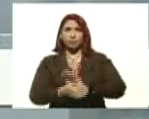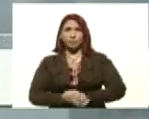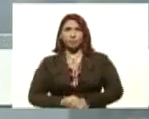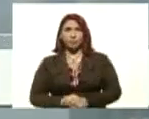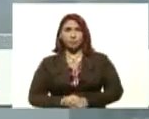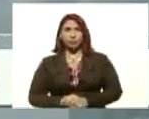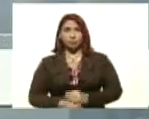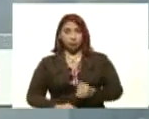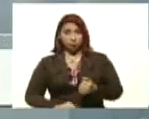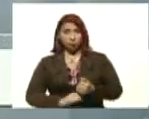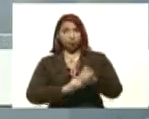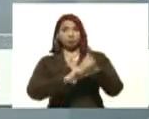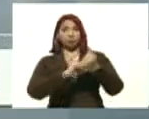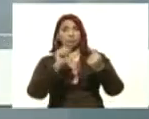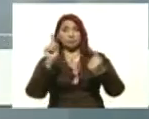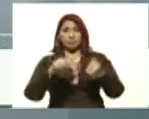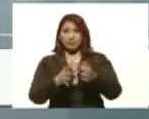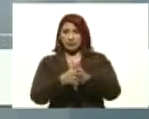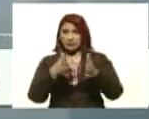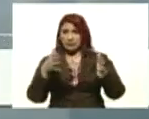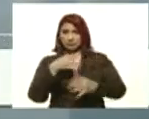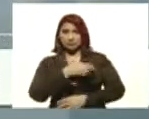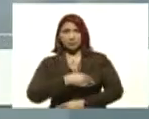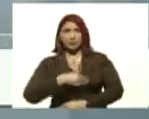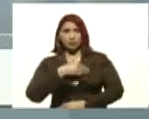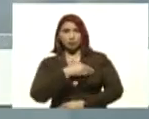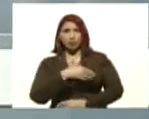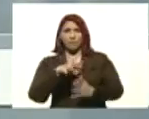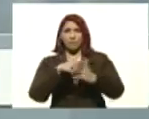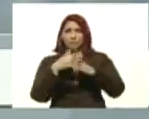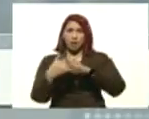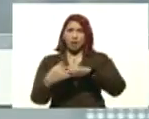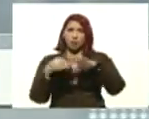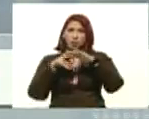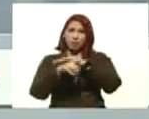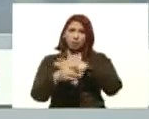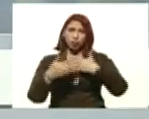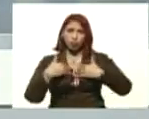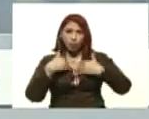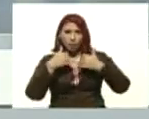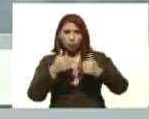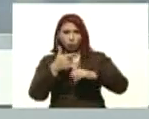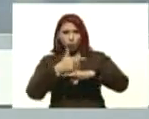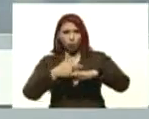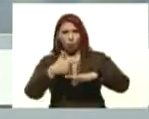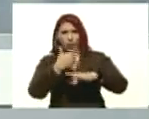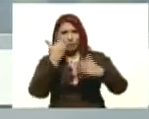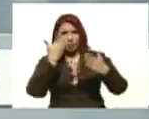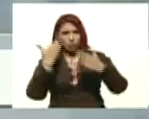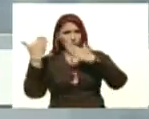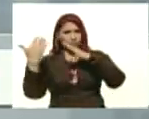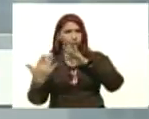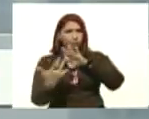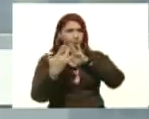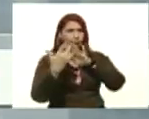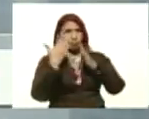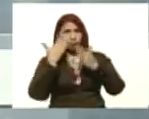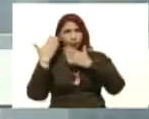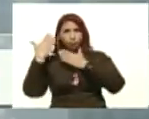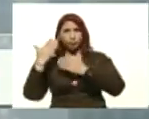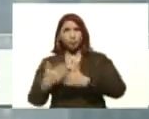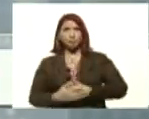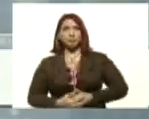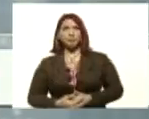apoyar a la gran misión Barrio Adentro Salud. Gobernador, adelante,